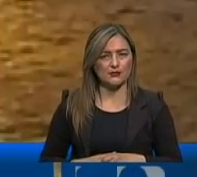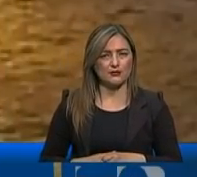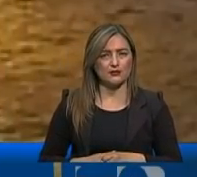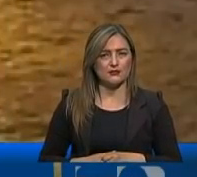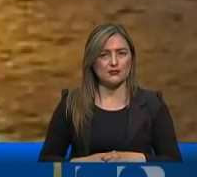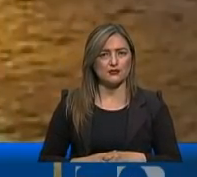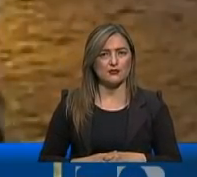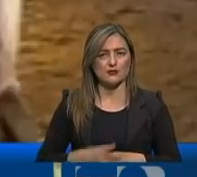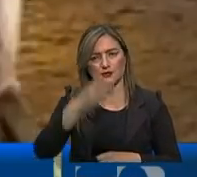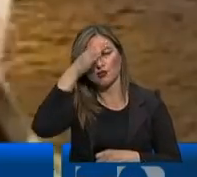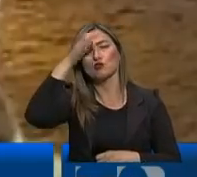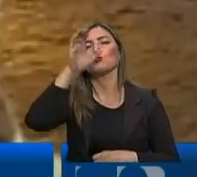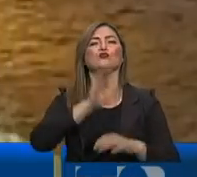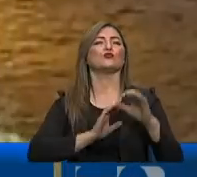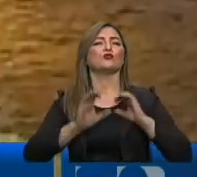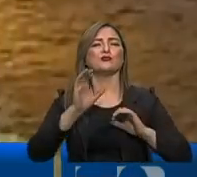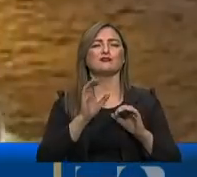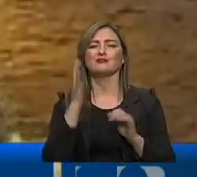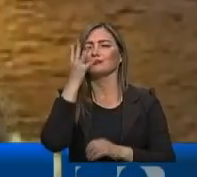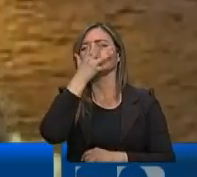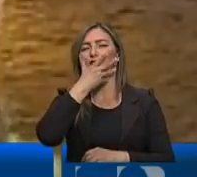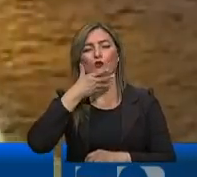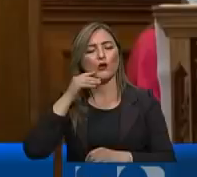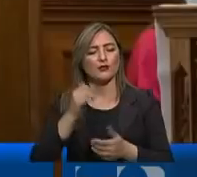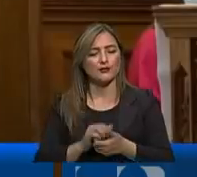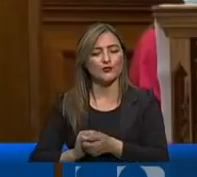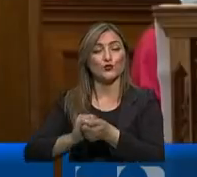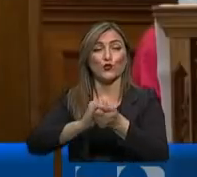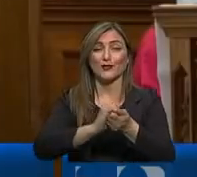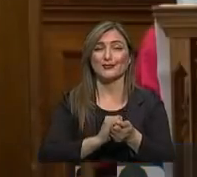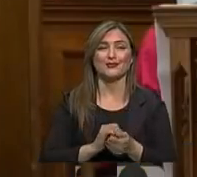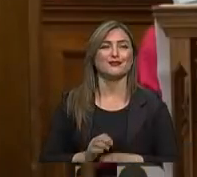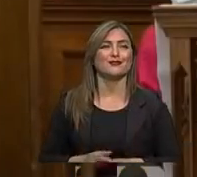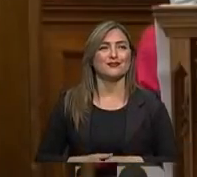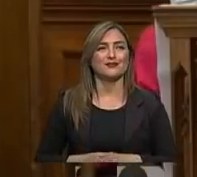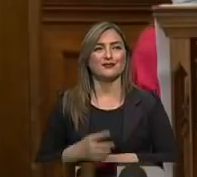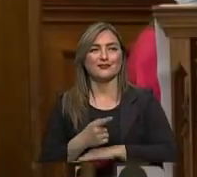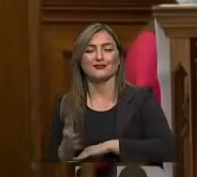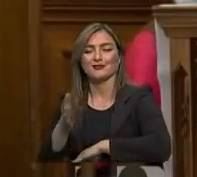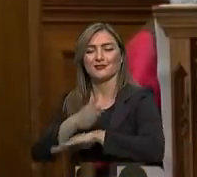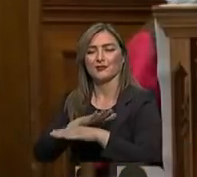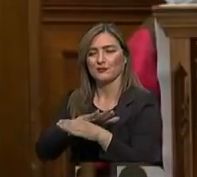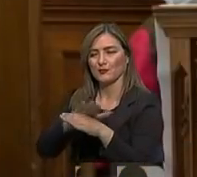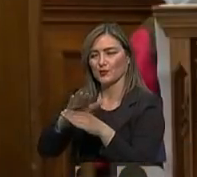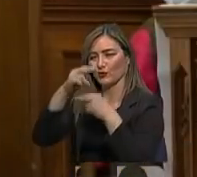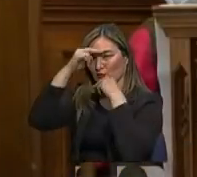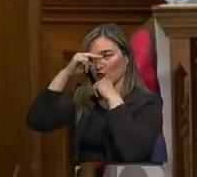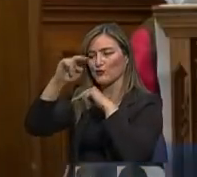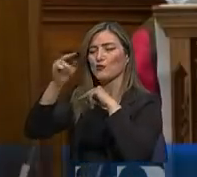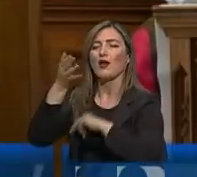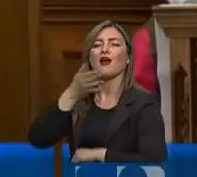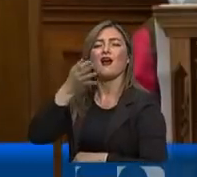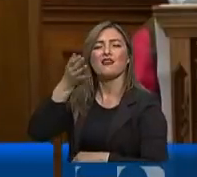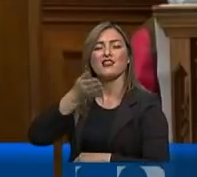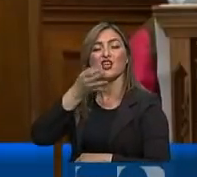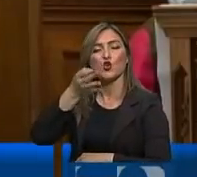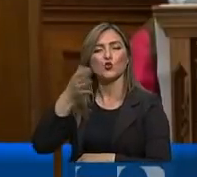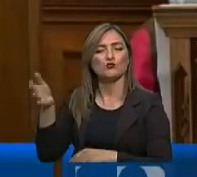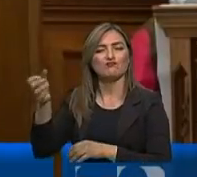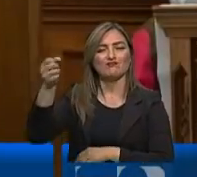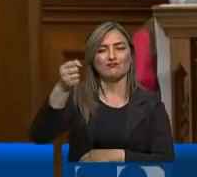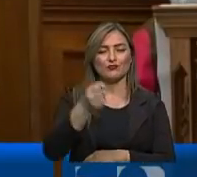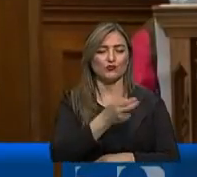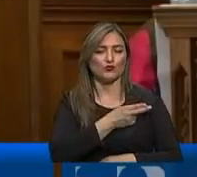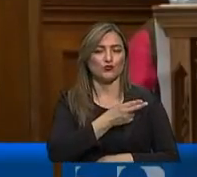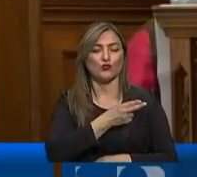y comportamientos tan bellos como el de la solidaridad. Hace pocos días fue la invitada de honor para dar el discurso de graduación en